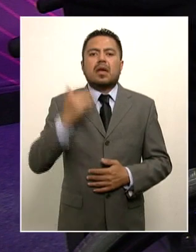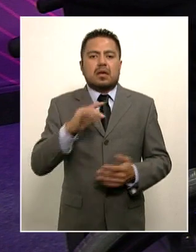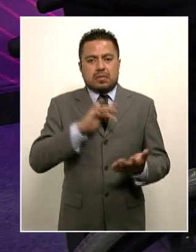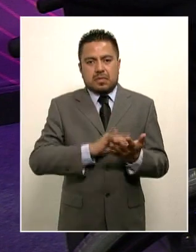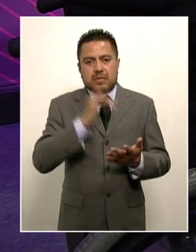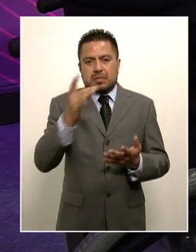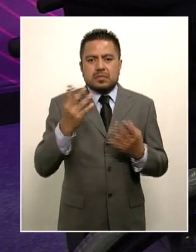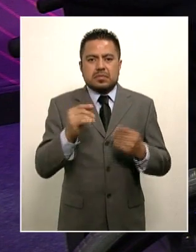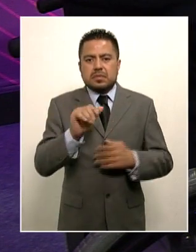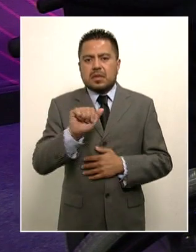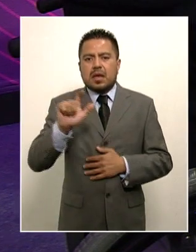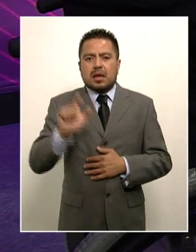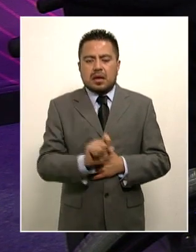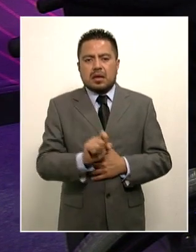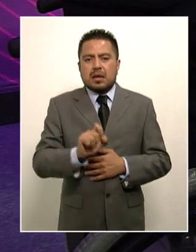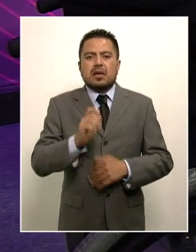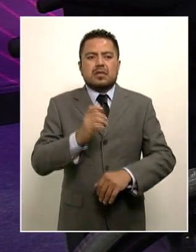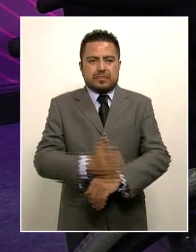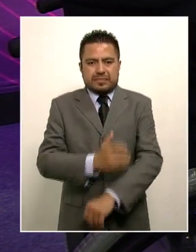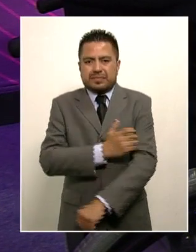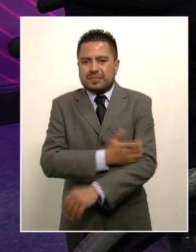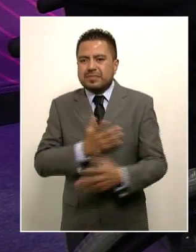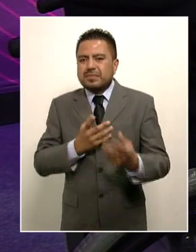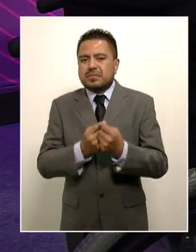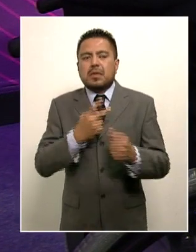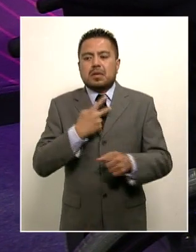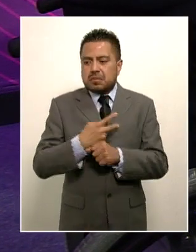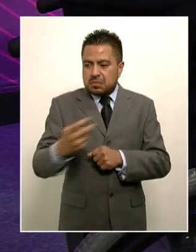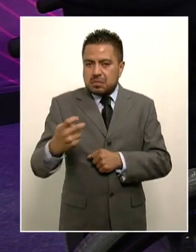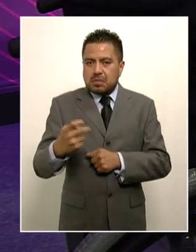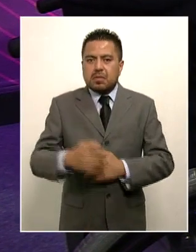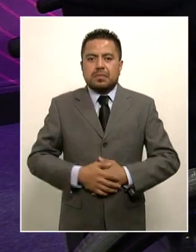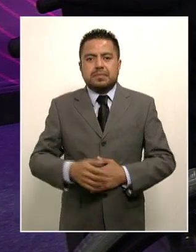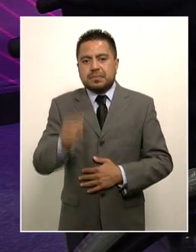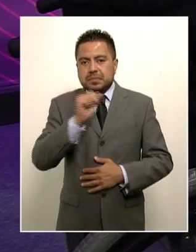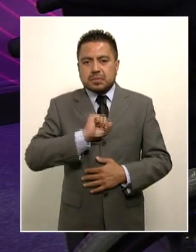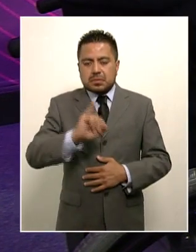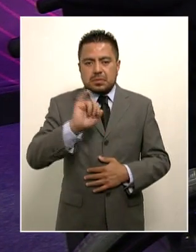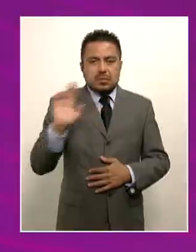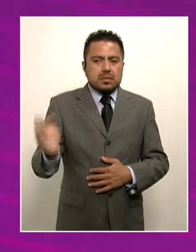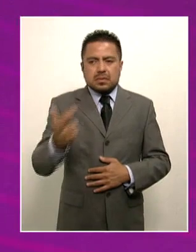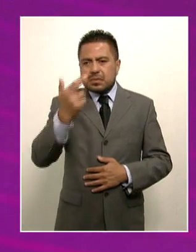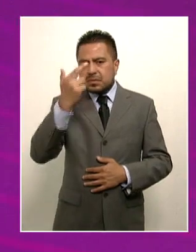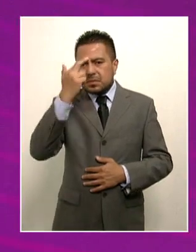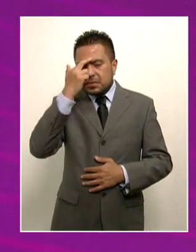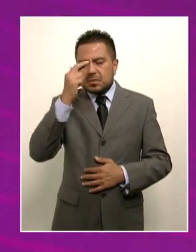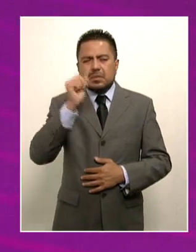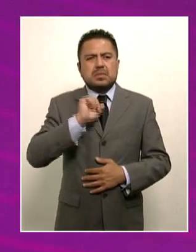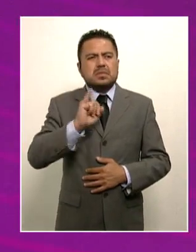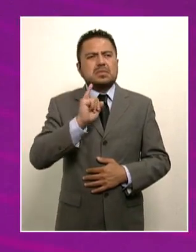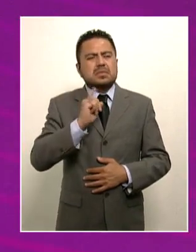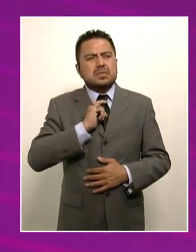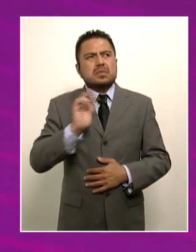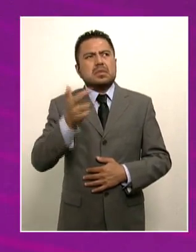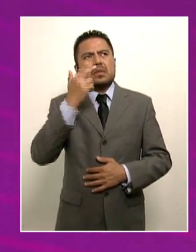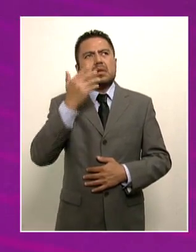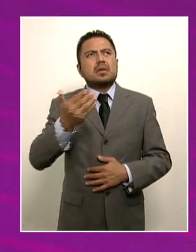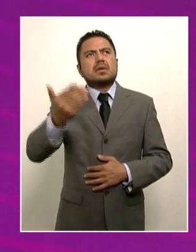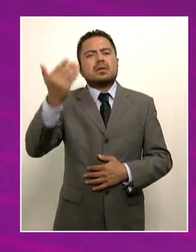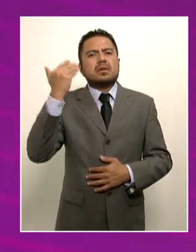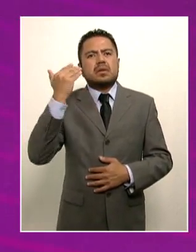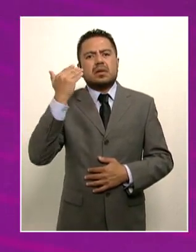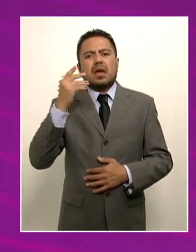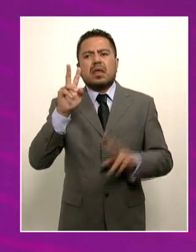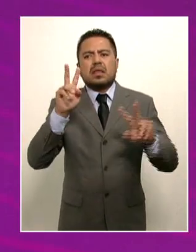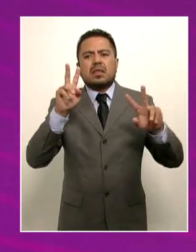gracias, Alejandra y colegas por la invitación. Sí, si no recuerdo mal, era